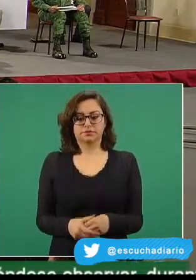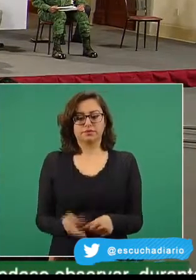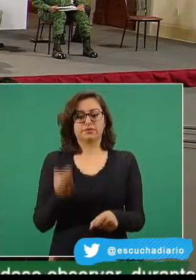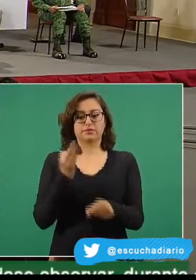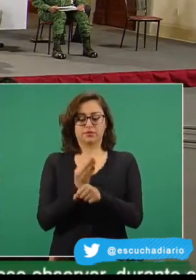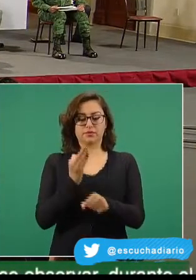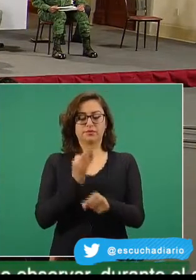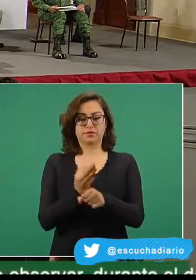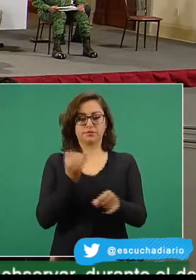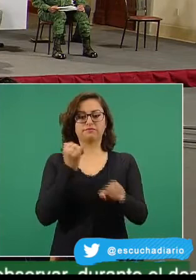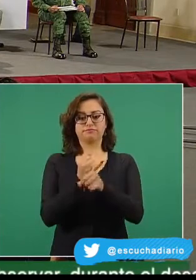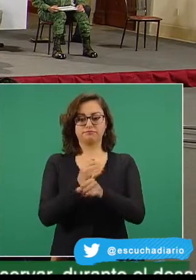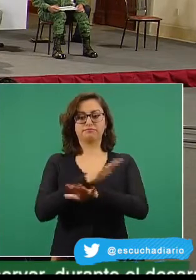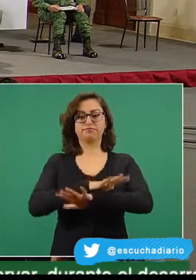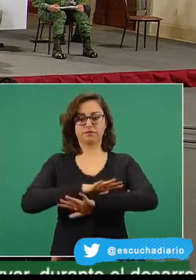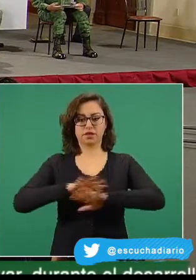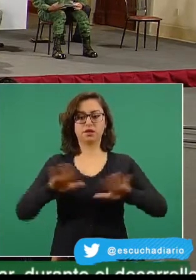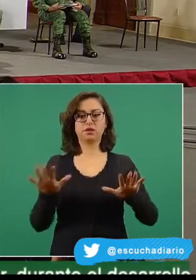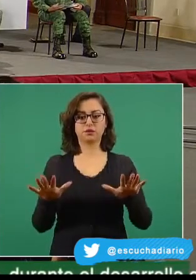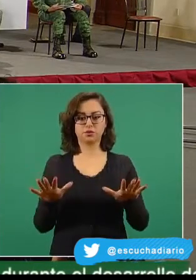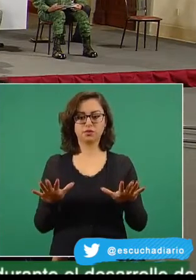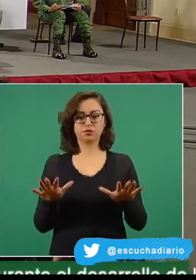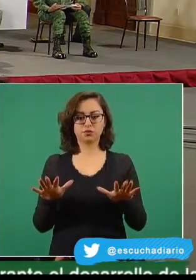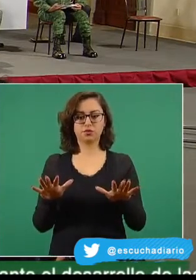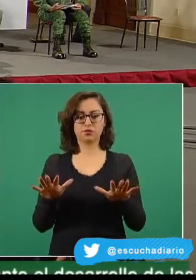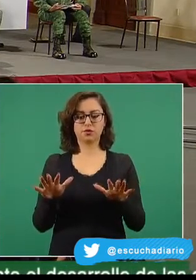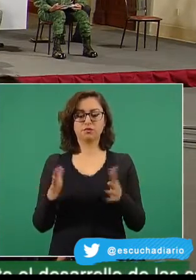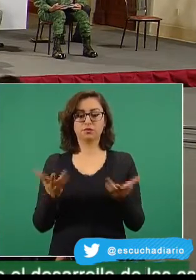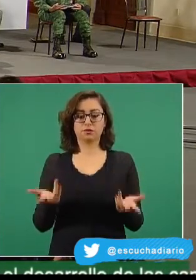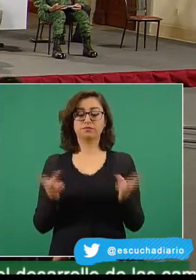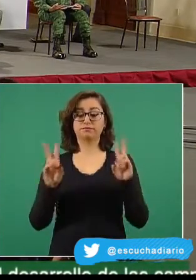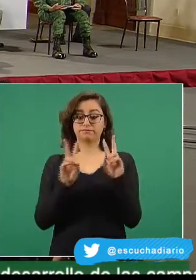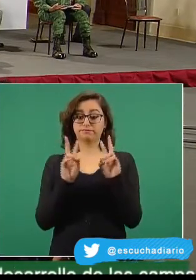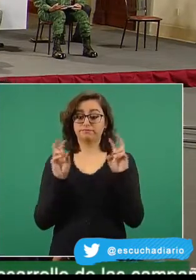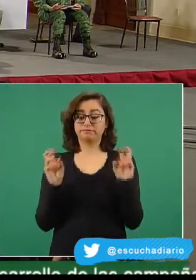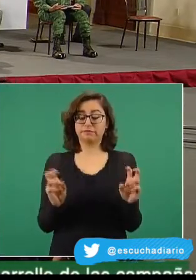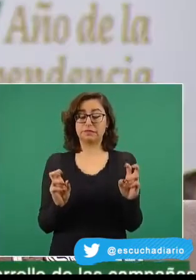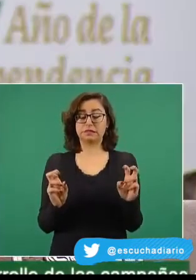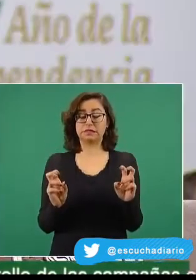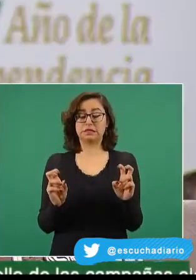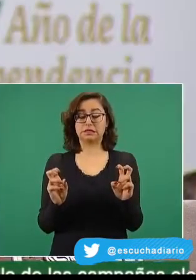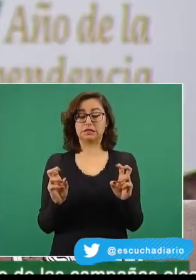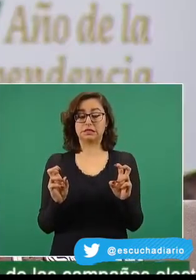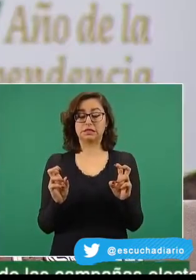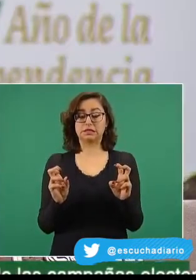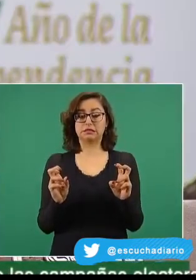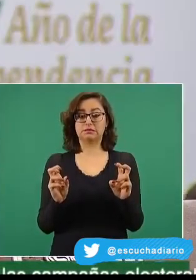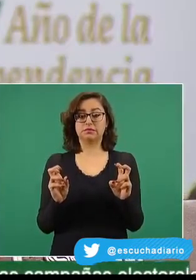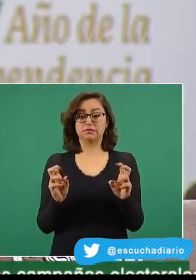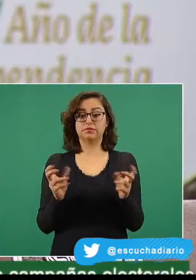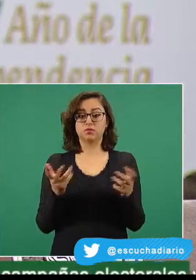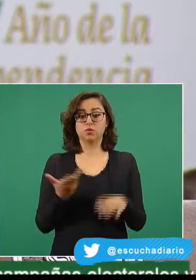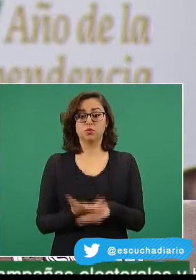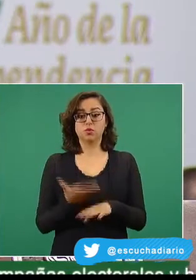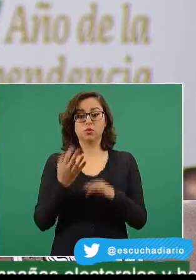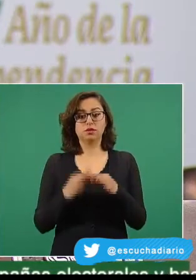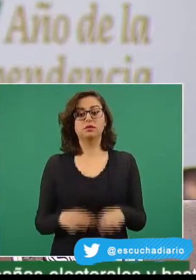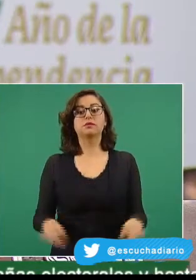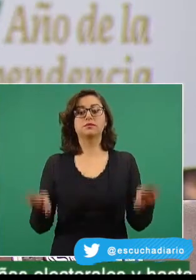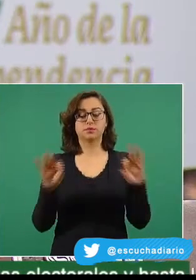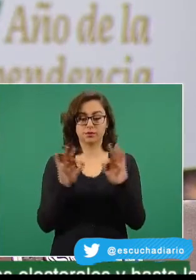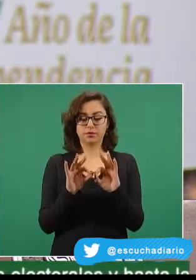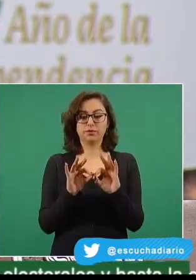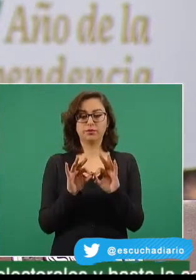presidente piensa que la huella digital es suficiente. Y aunque este modelo de seguridad afecta directamente las ventas de las compañías,